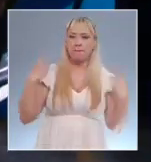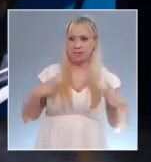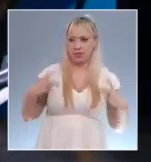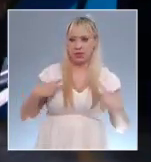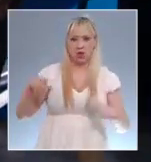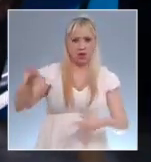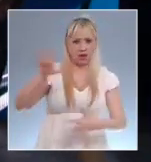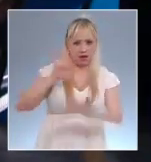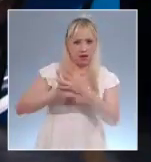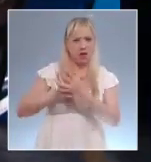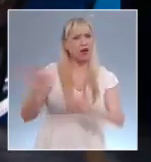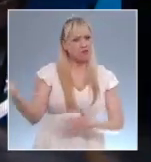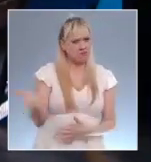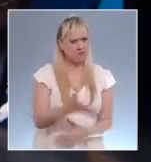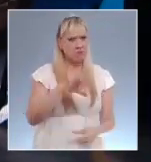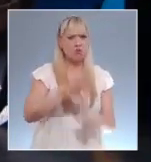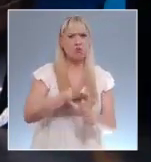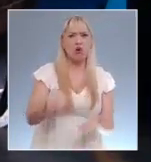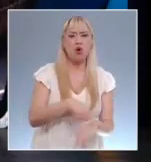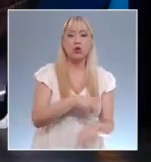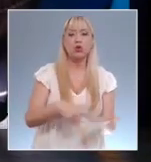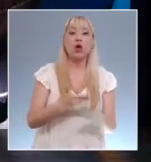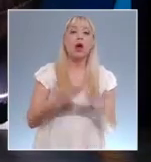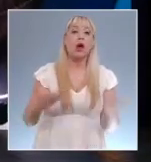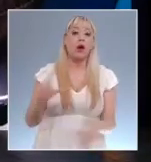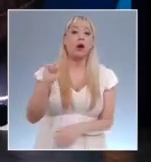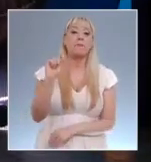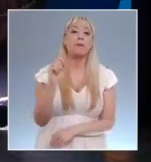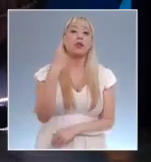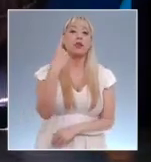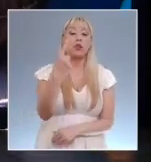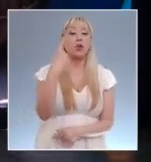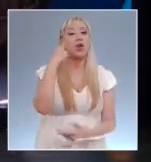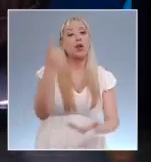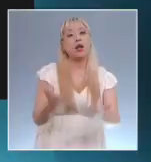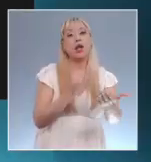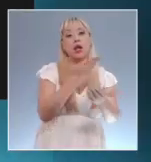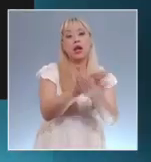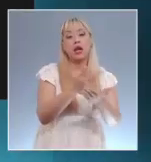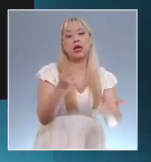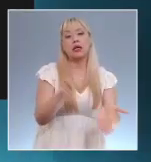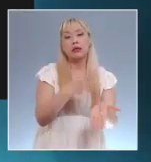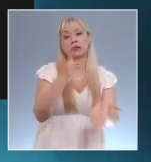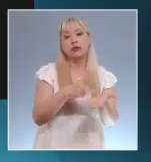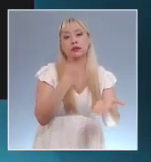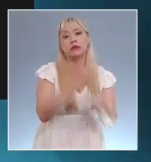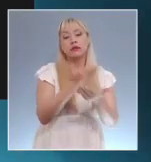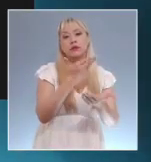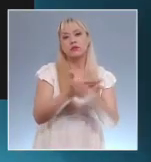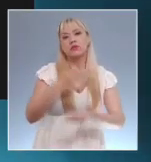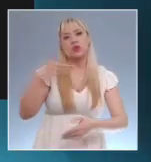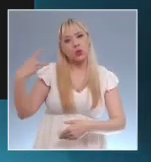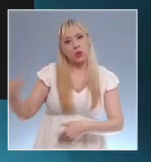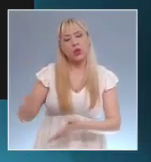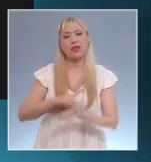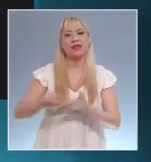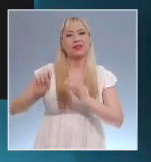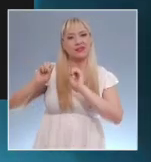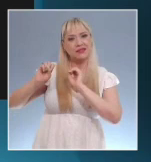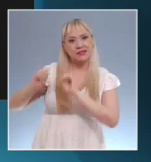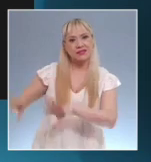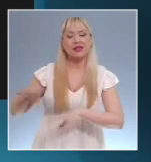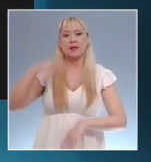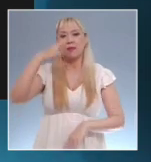presentado 21 iniciativas para garantizar el ejercicio de sus derechos políticos. Para dar seguimiento a la sentencia de la